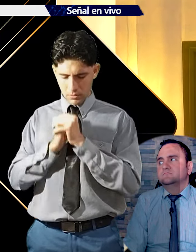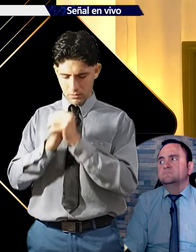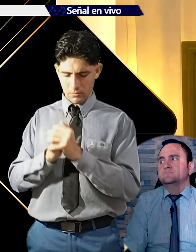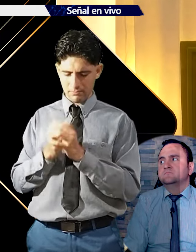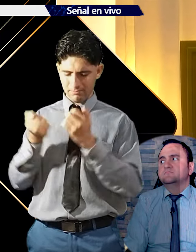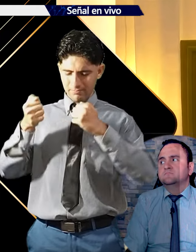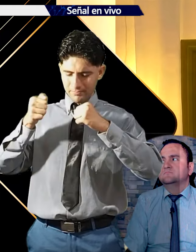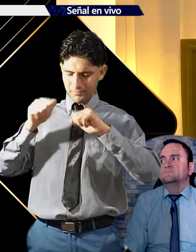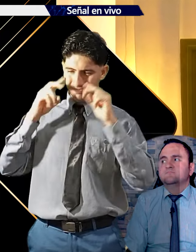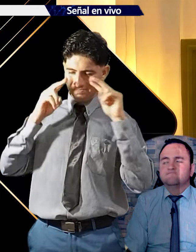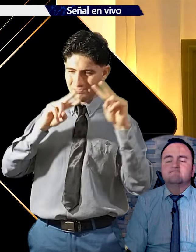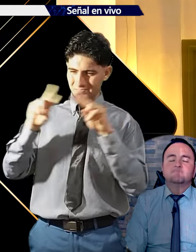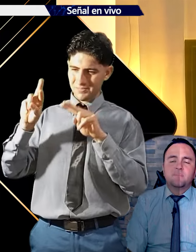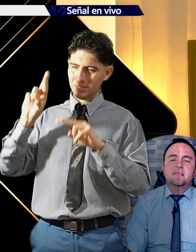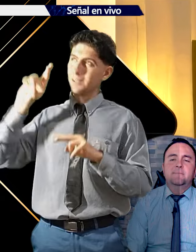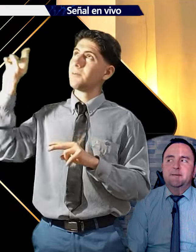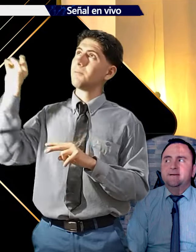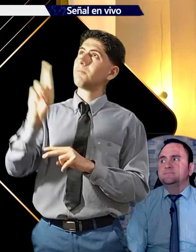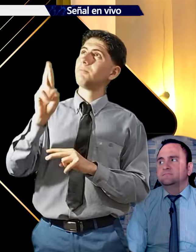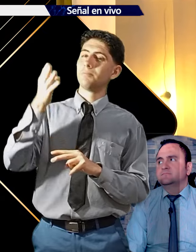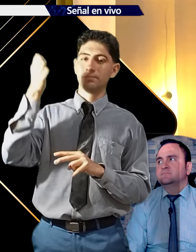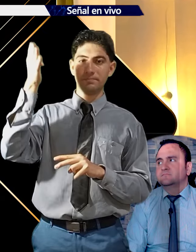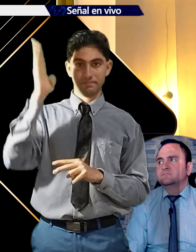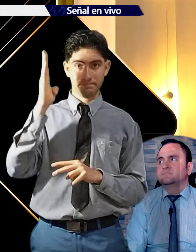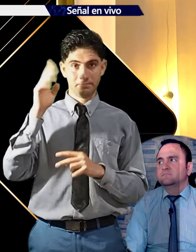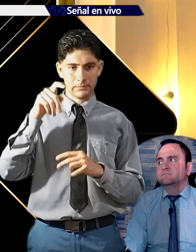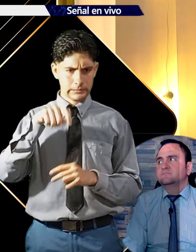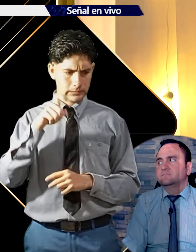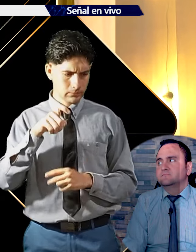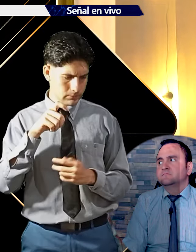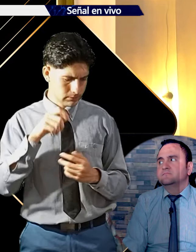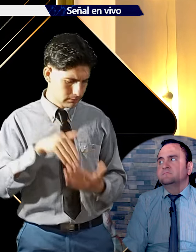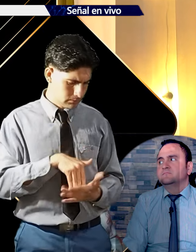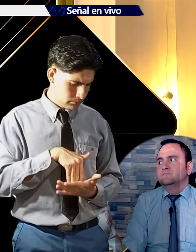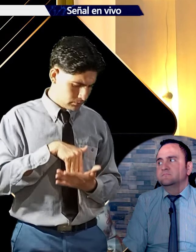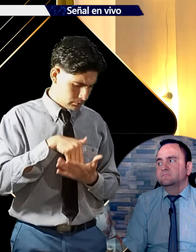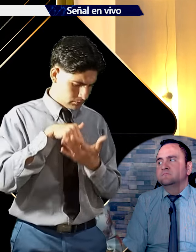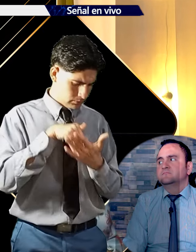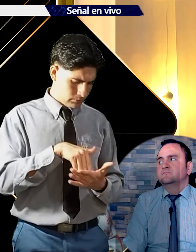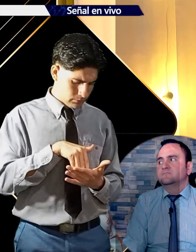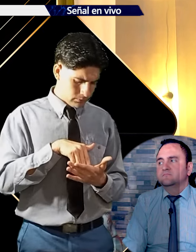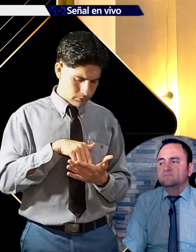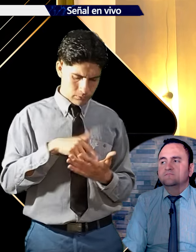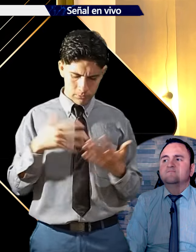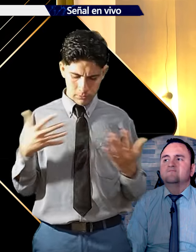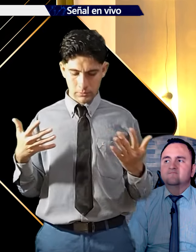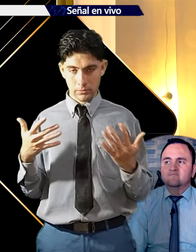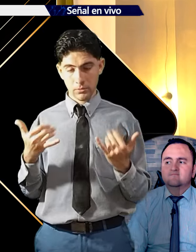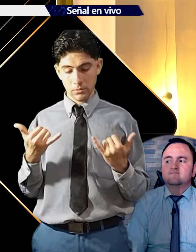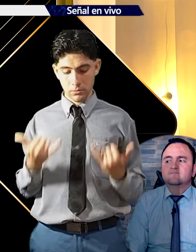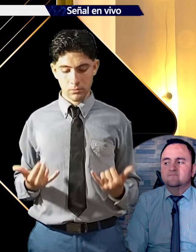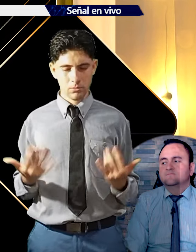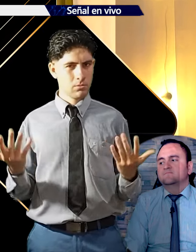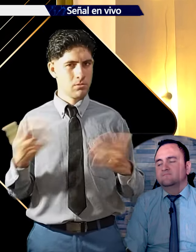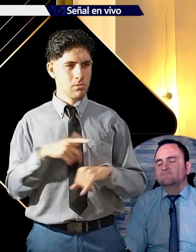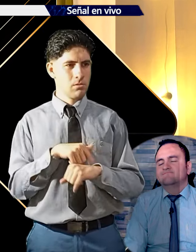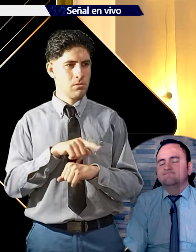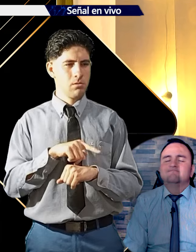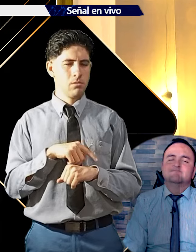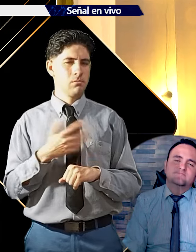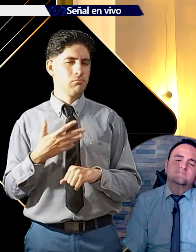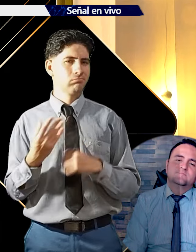eso cosecha. Hermanos adultos, hermanos ancianos, necesitamos estar muy firmes. Necesitamos,